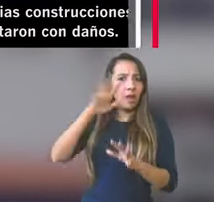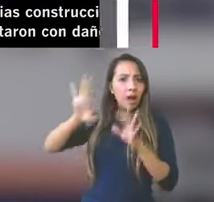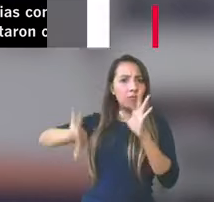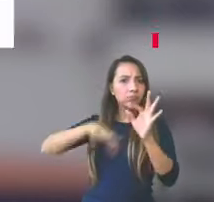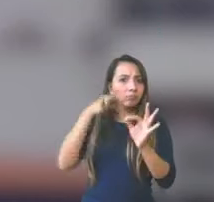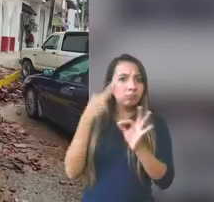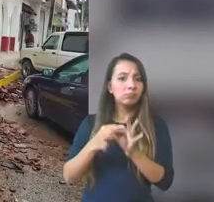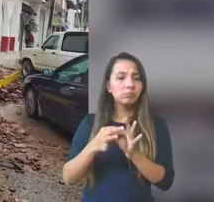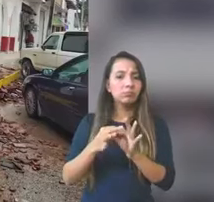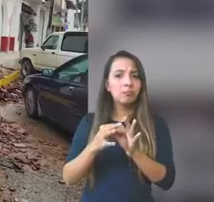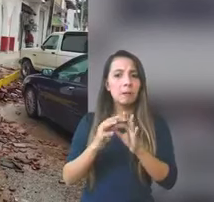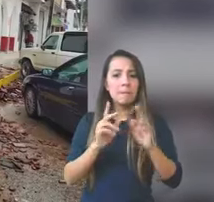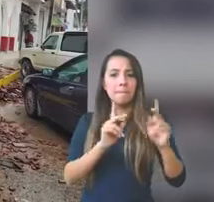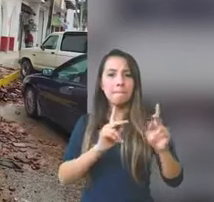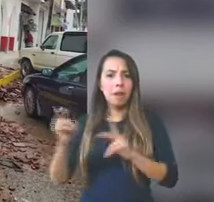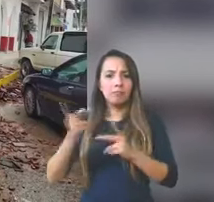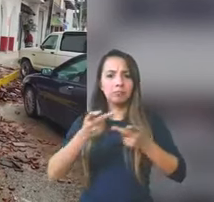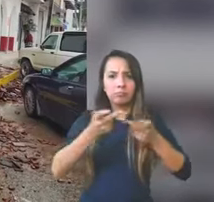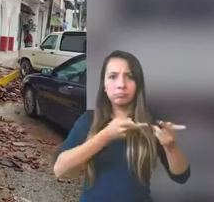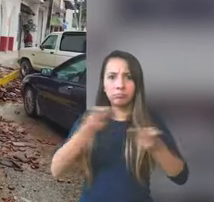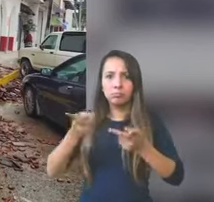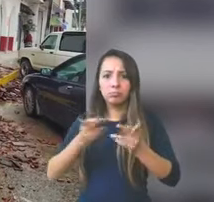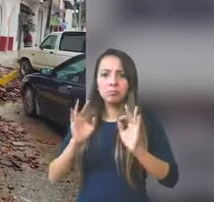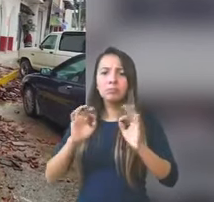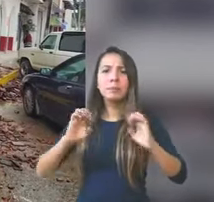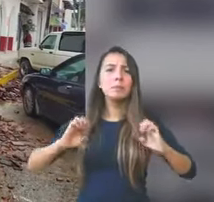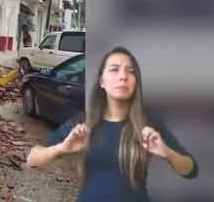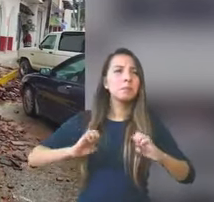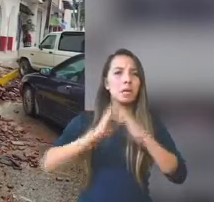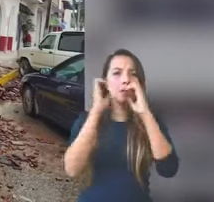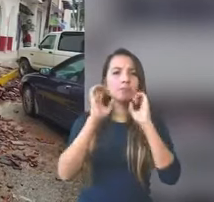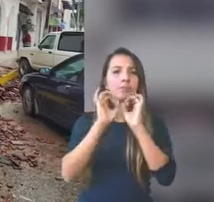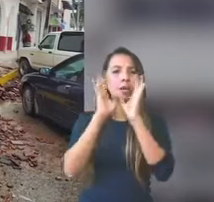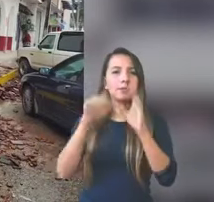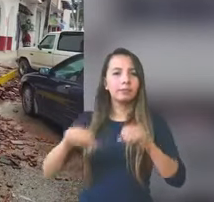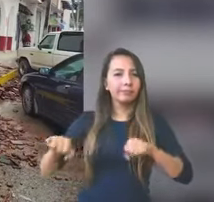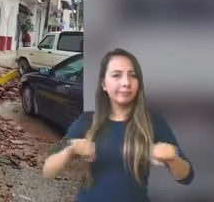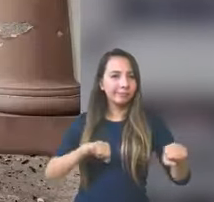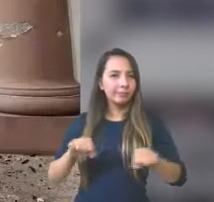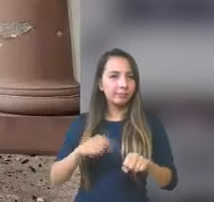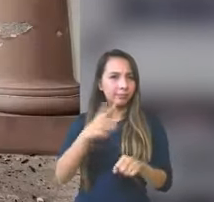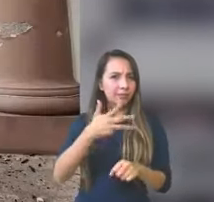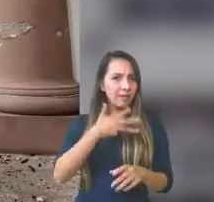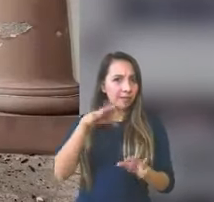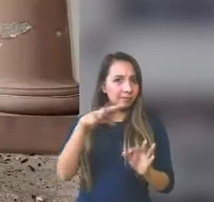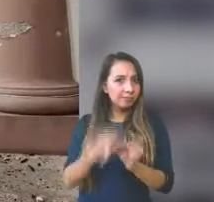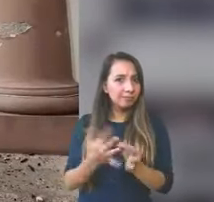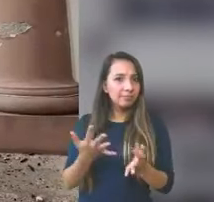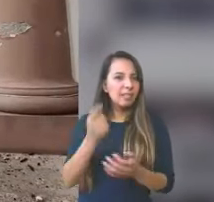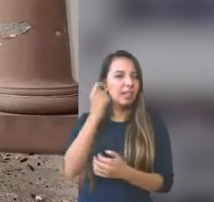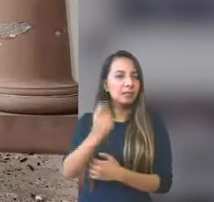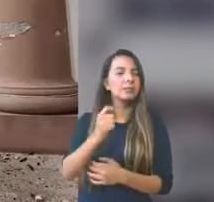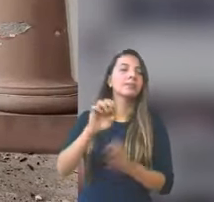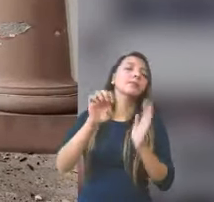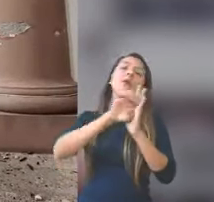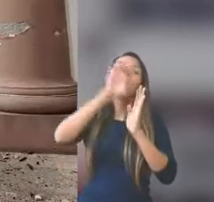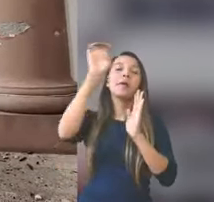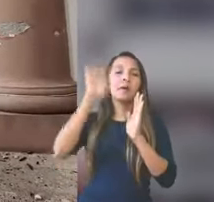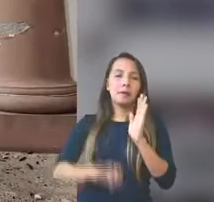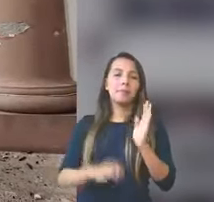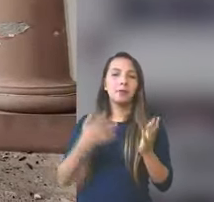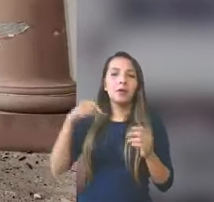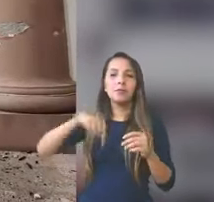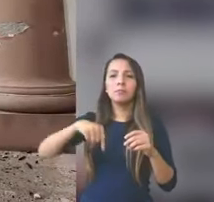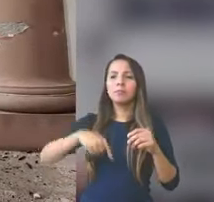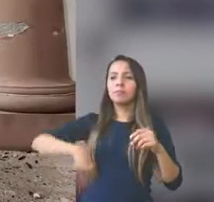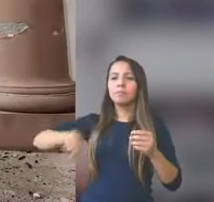familiar en caso de sismo. ¿Qué quiere decir esto? Que por ejemplo estamos ahorita aquí trabajando en el estudio Foro 5 de CNR y